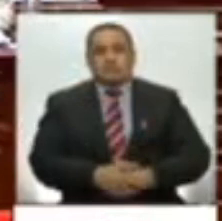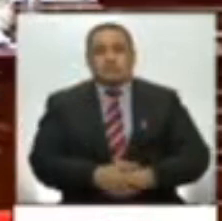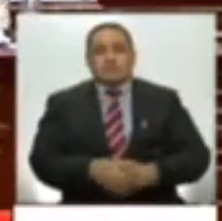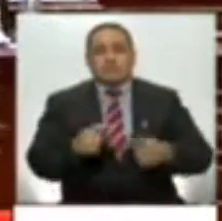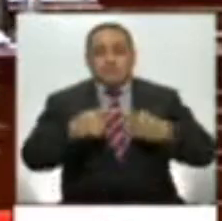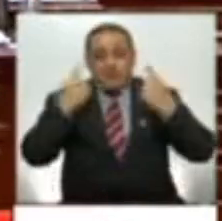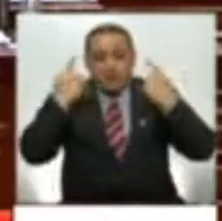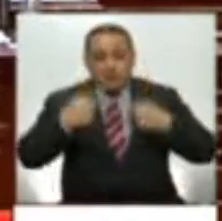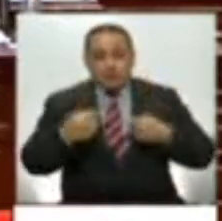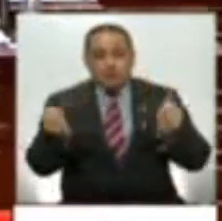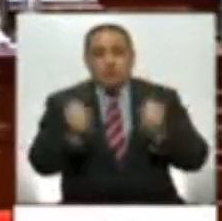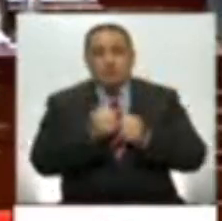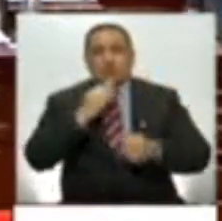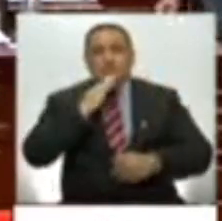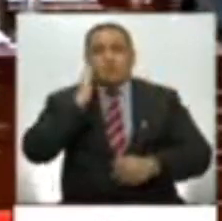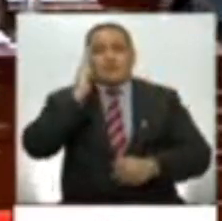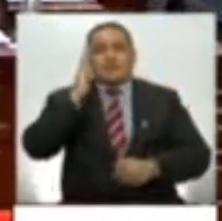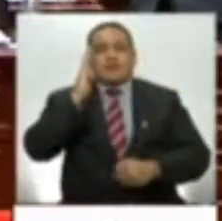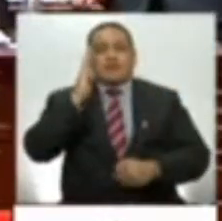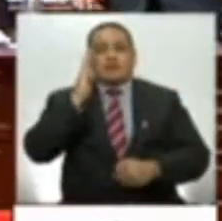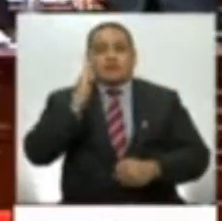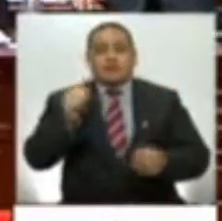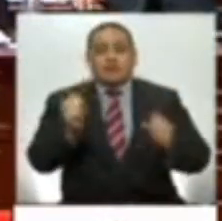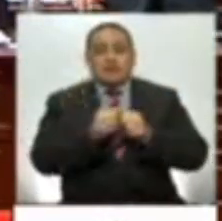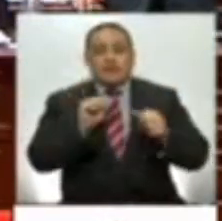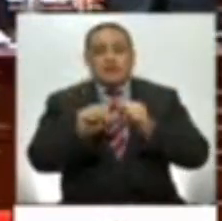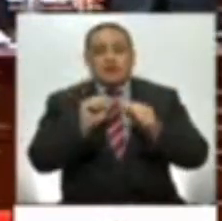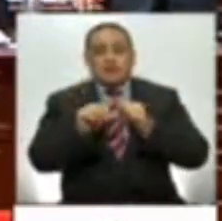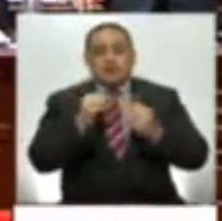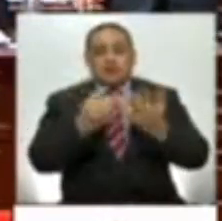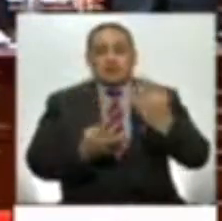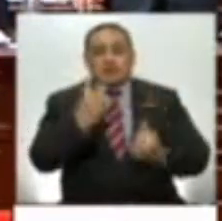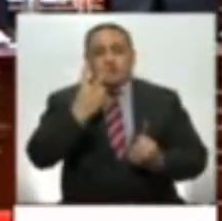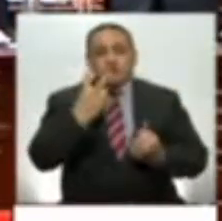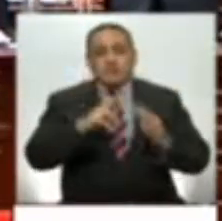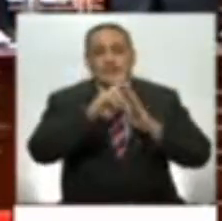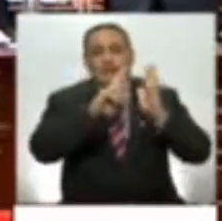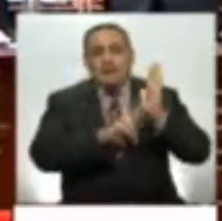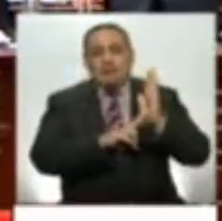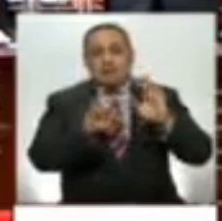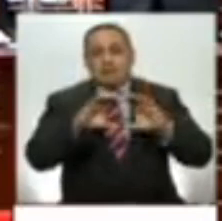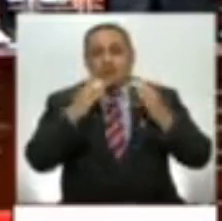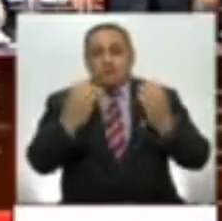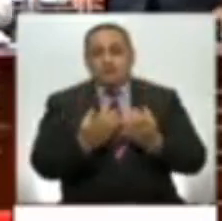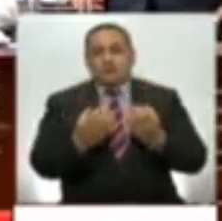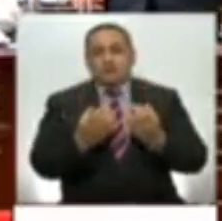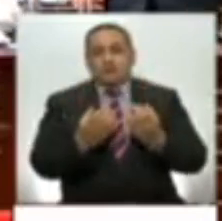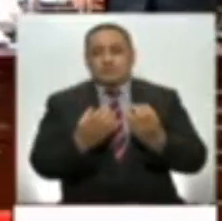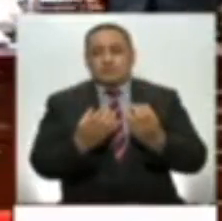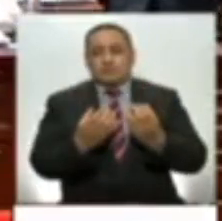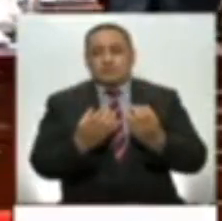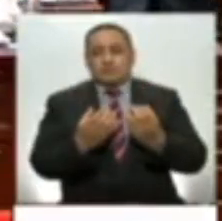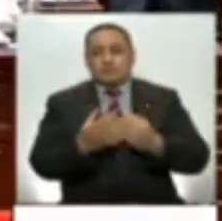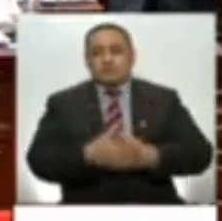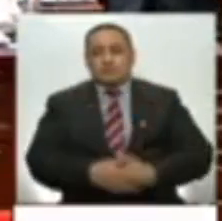de conformidad con lo dispuesto en el artículo 12 del reglamento del Congreso.